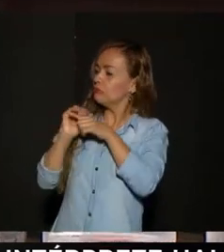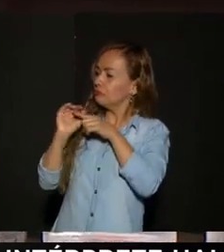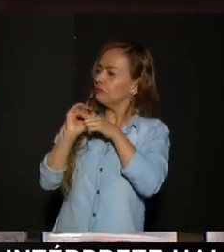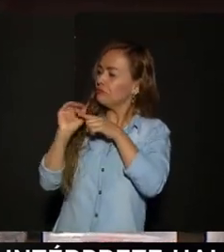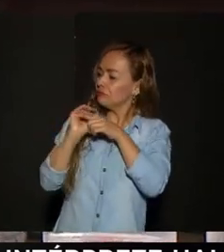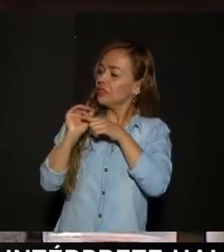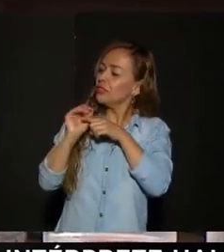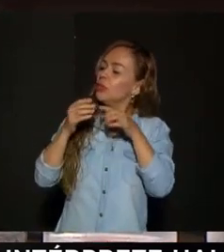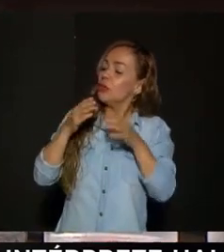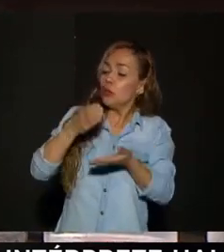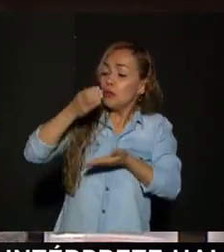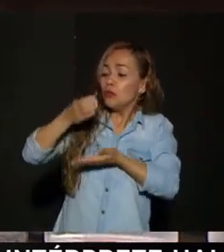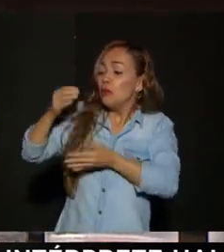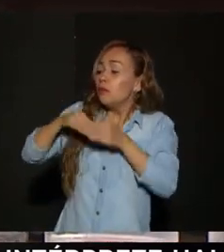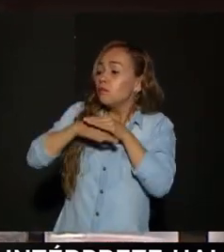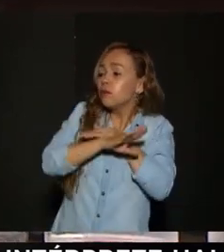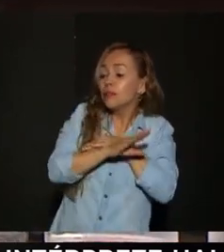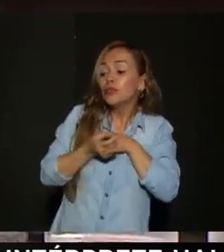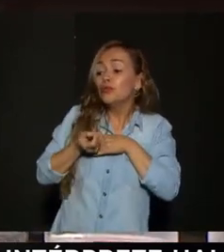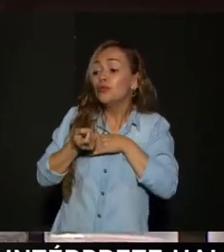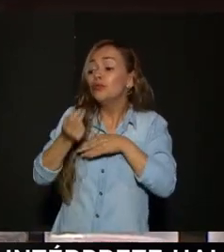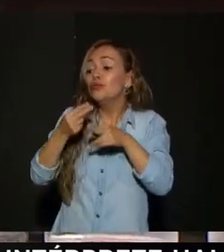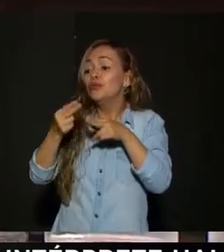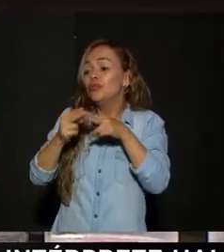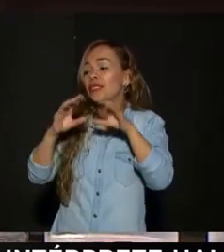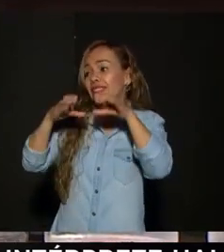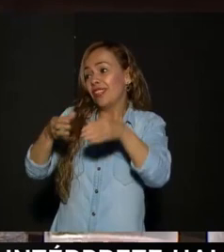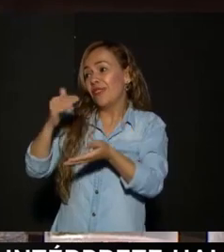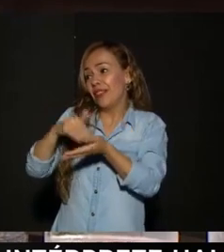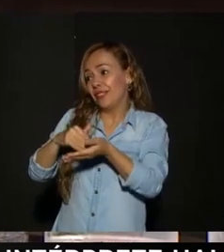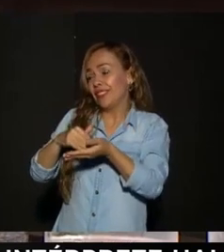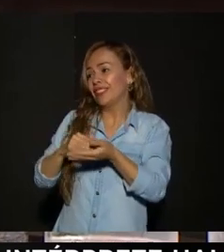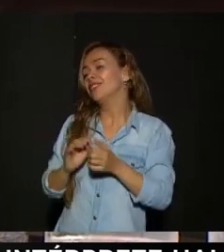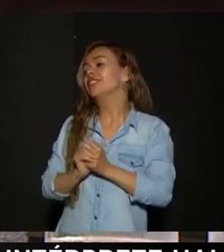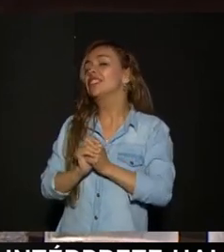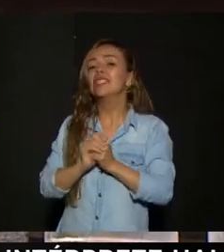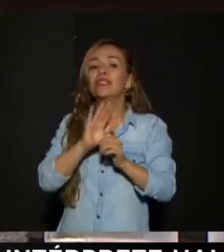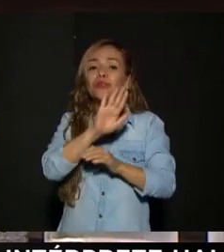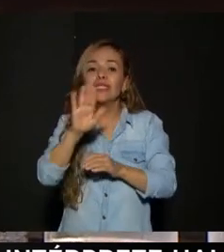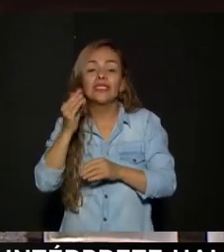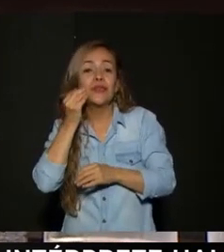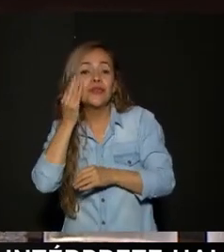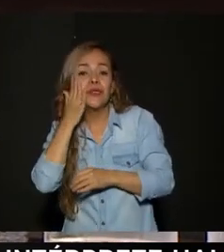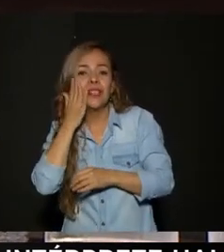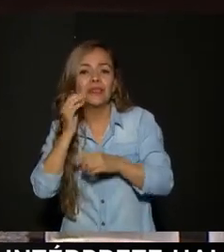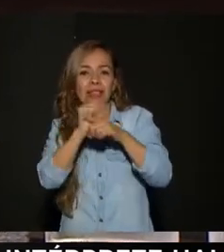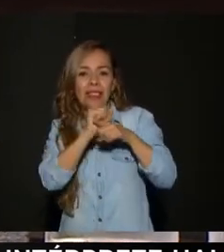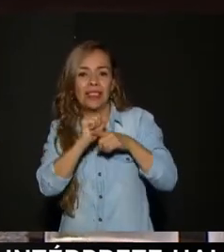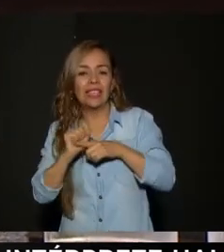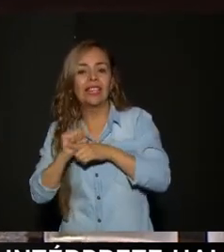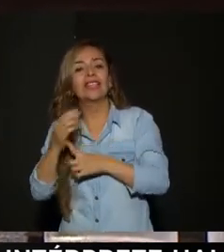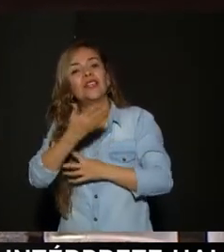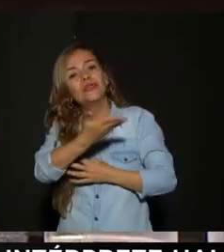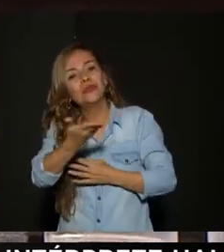tarritos, los voy a guardar para la próxima clase y además también los voy a desinfectar, que es lo que debemos hacer Total. En nuestros hogares. Muchas gracias por acompañarnos y